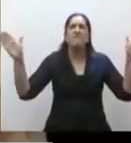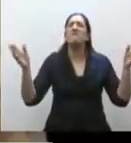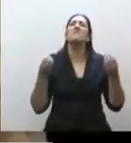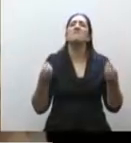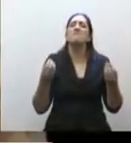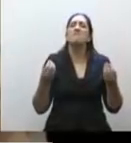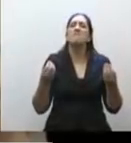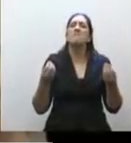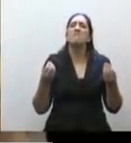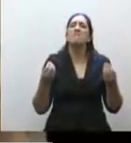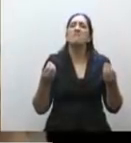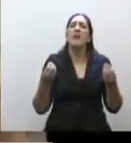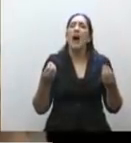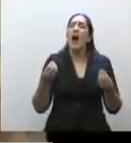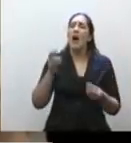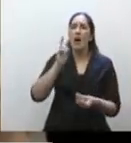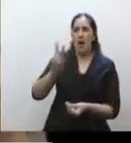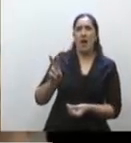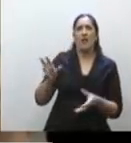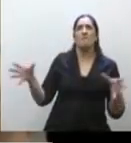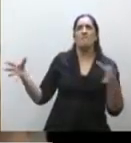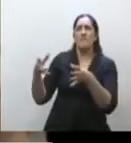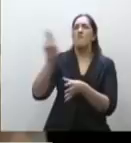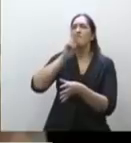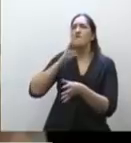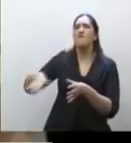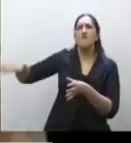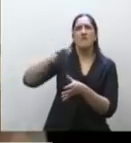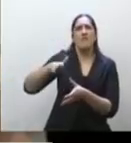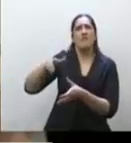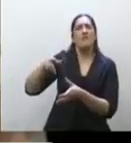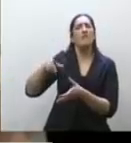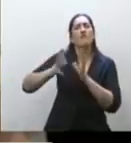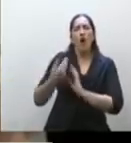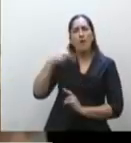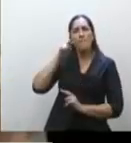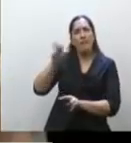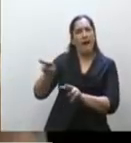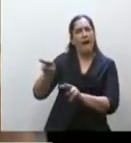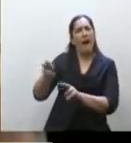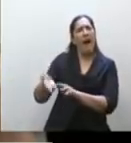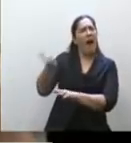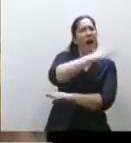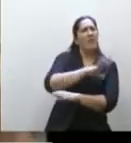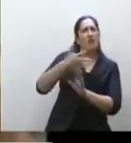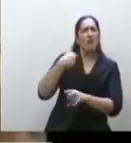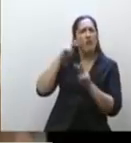a abordar la cuestión feminista desde un lugar diferente al que uno lo había visto. Tal vez